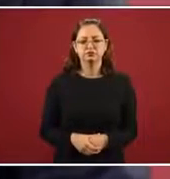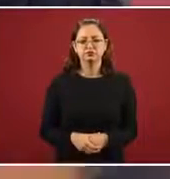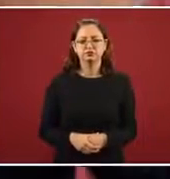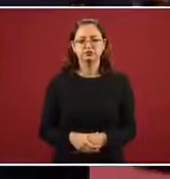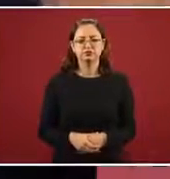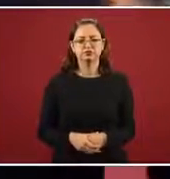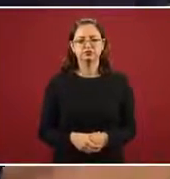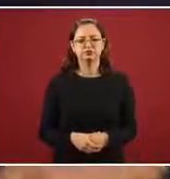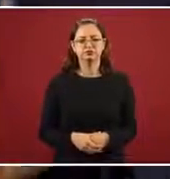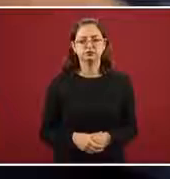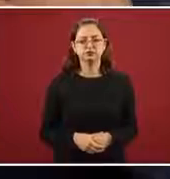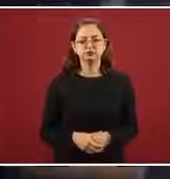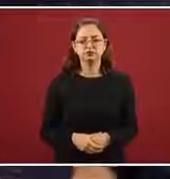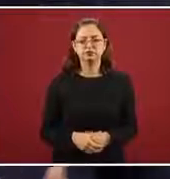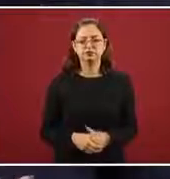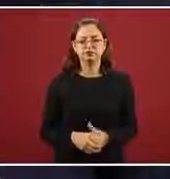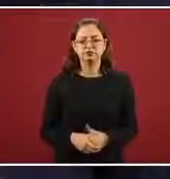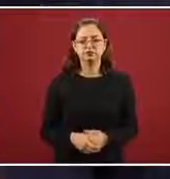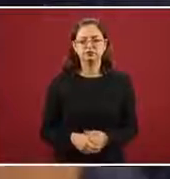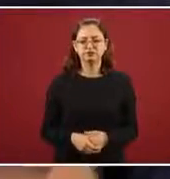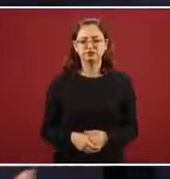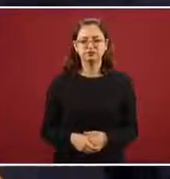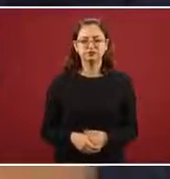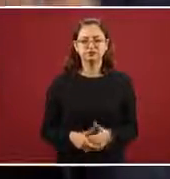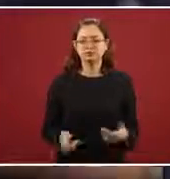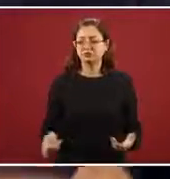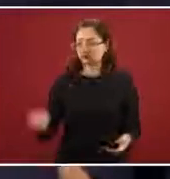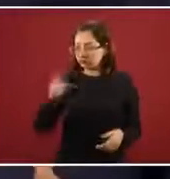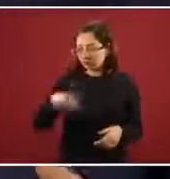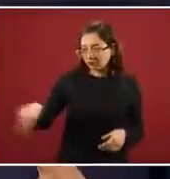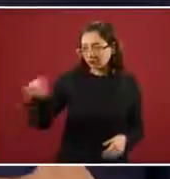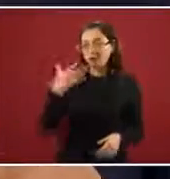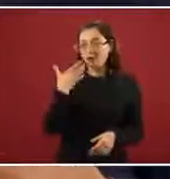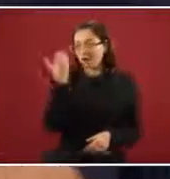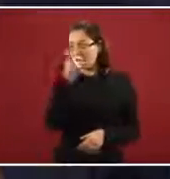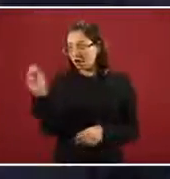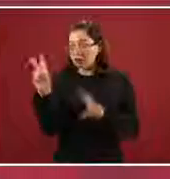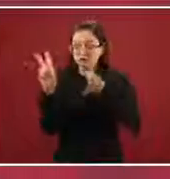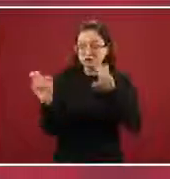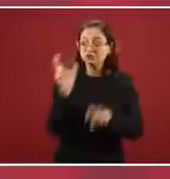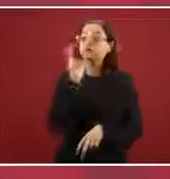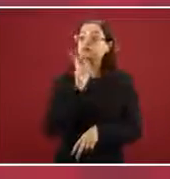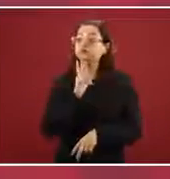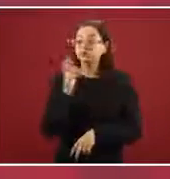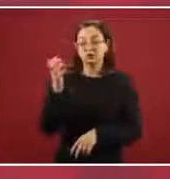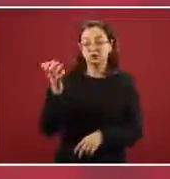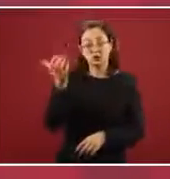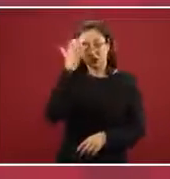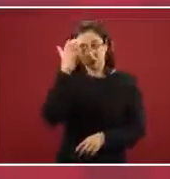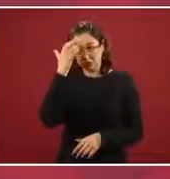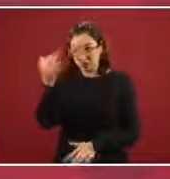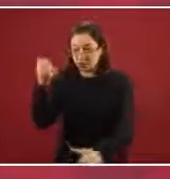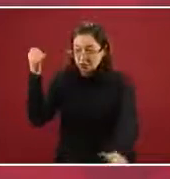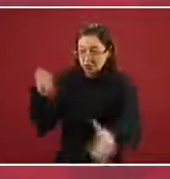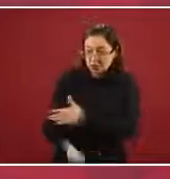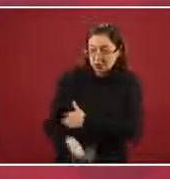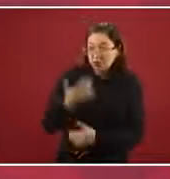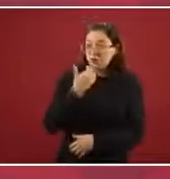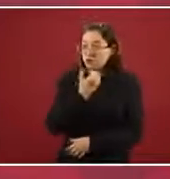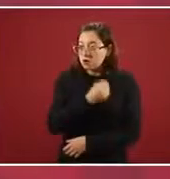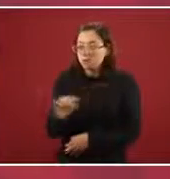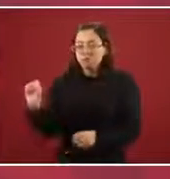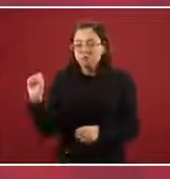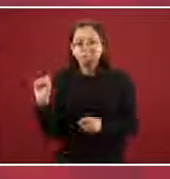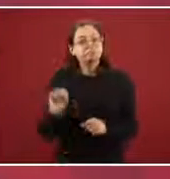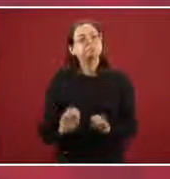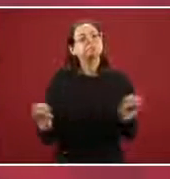O sea, sin experiencia, sin capacidad, sin conocer qué es